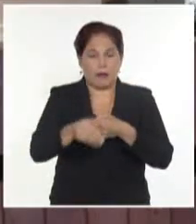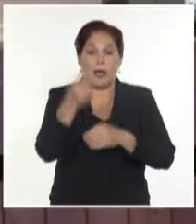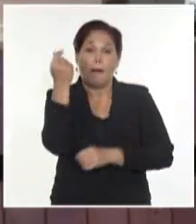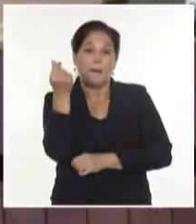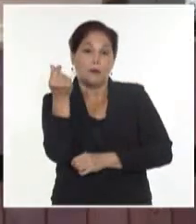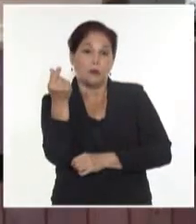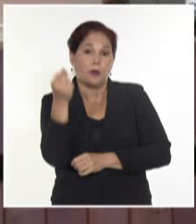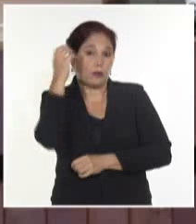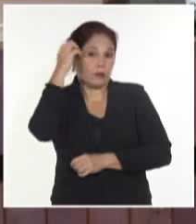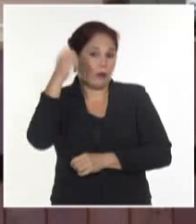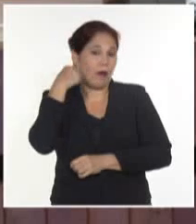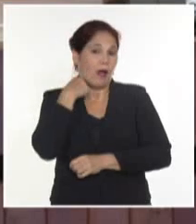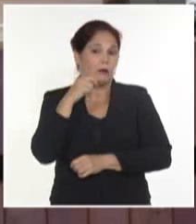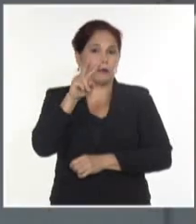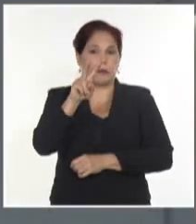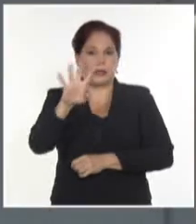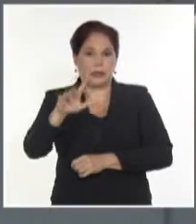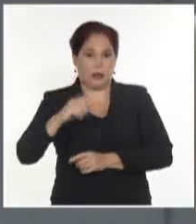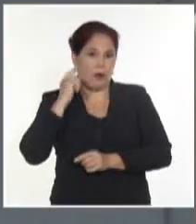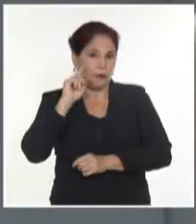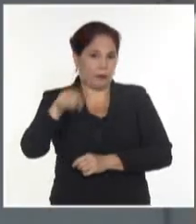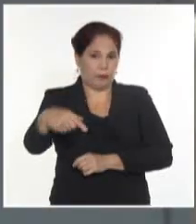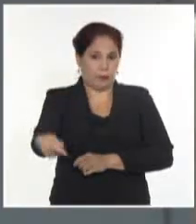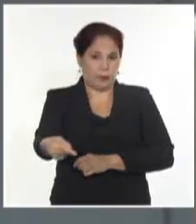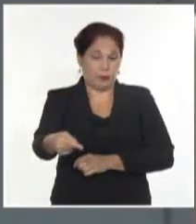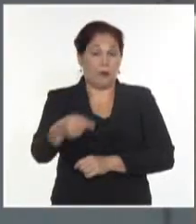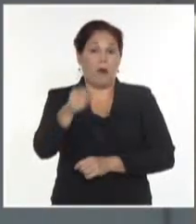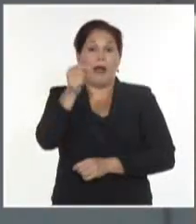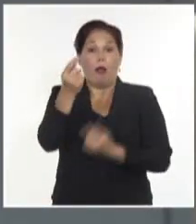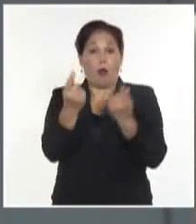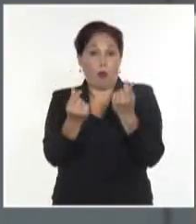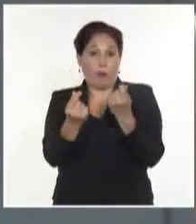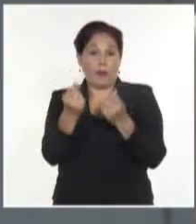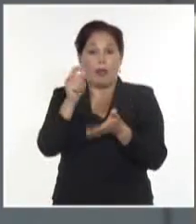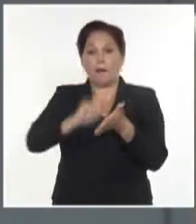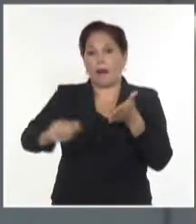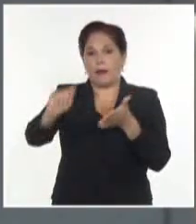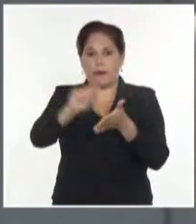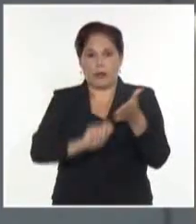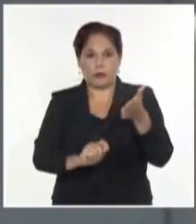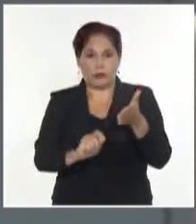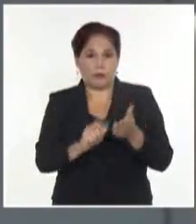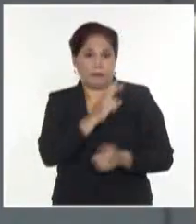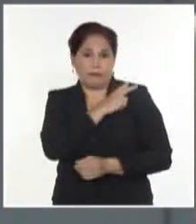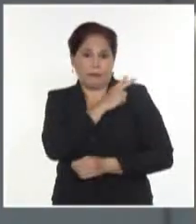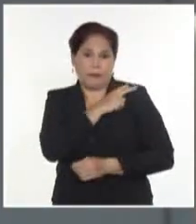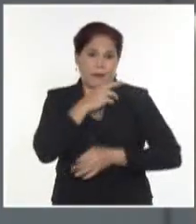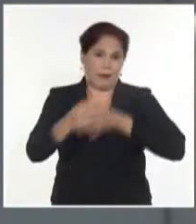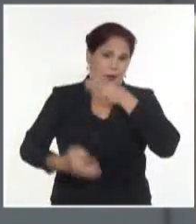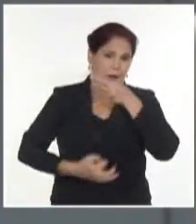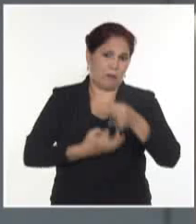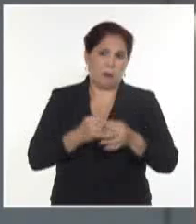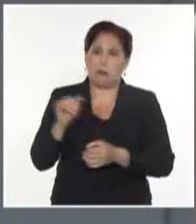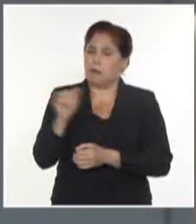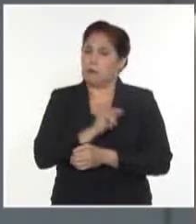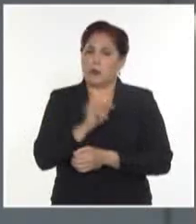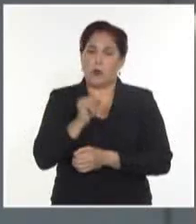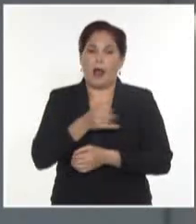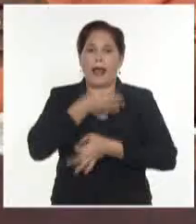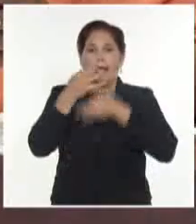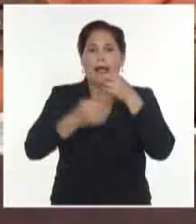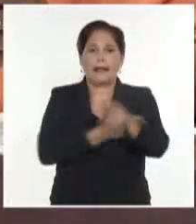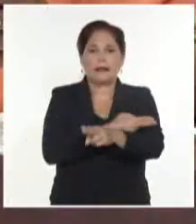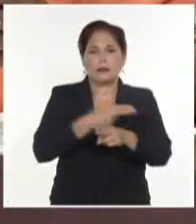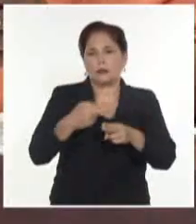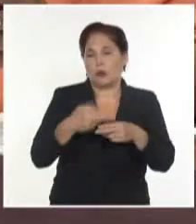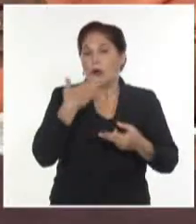Estado para el año 2025. El titular de Economía y Planificación, Joaquín Alonso, ofreció también una panorámica del